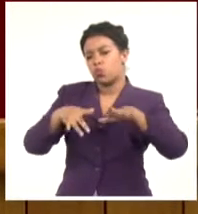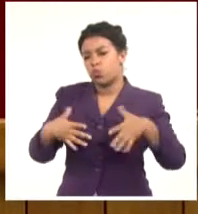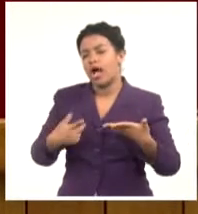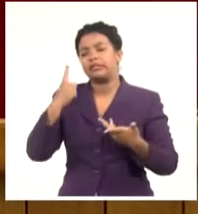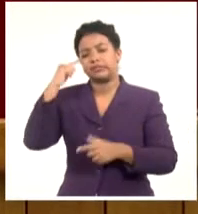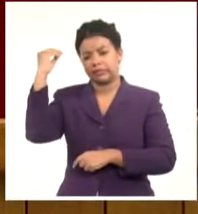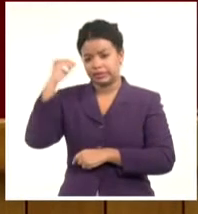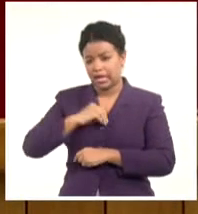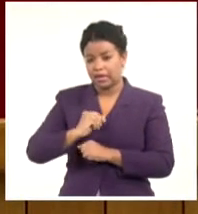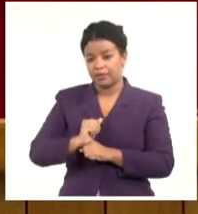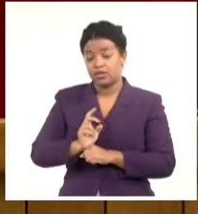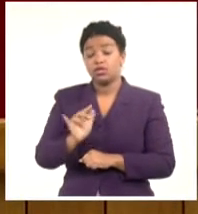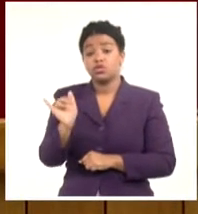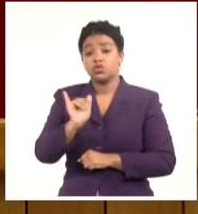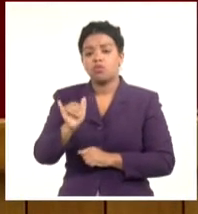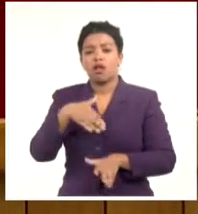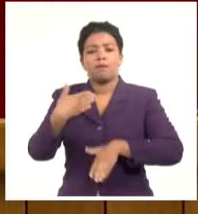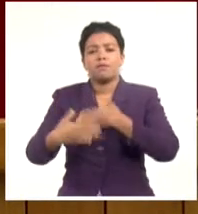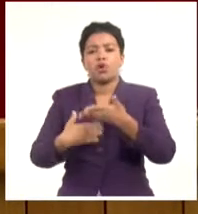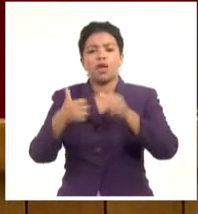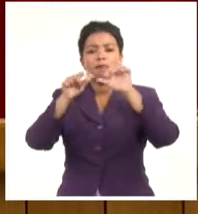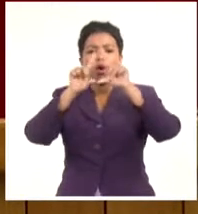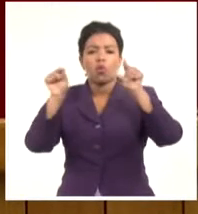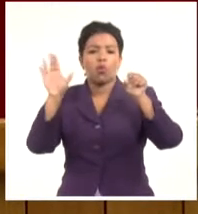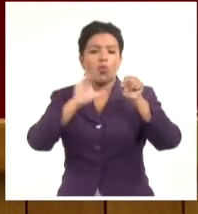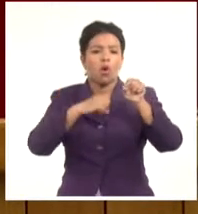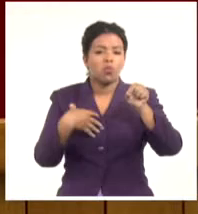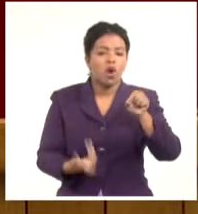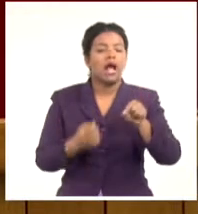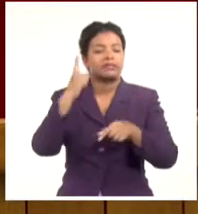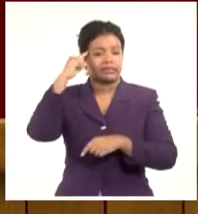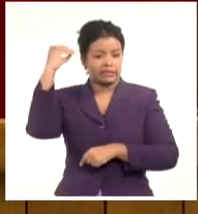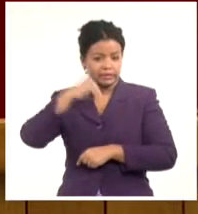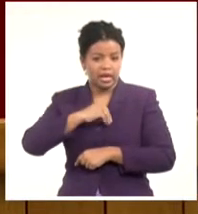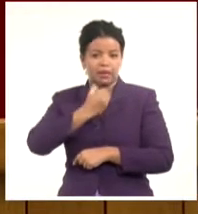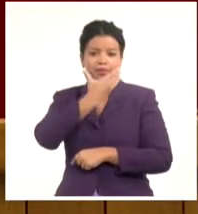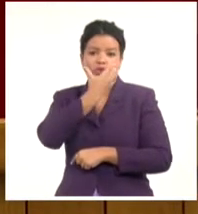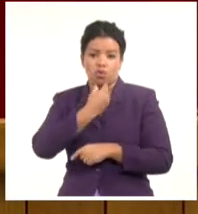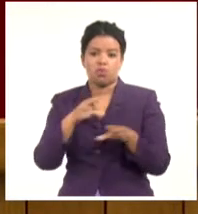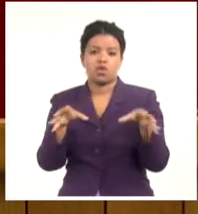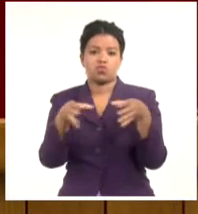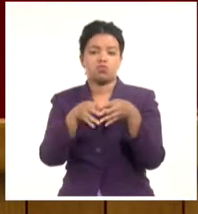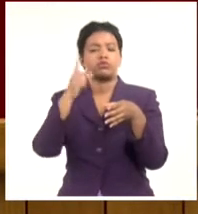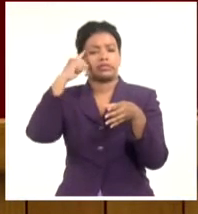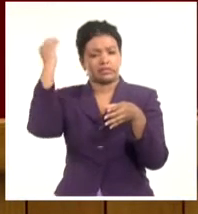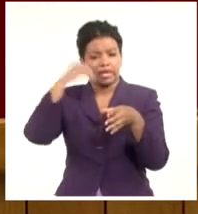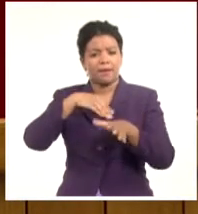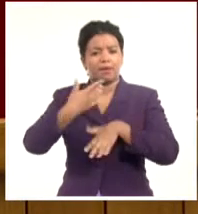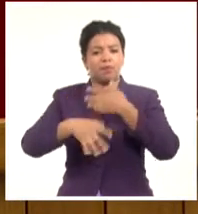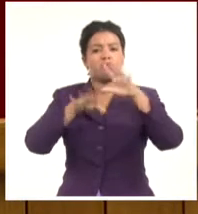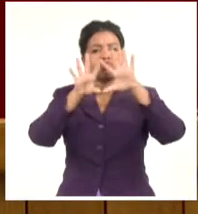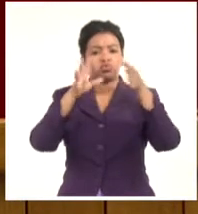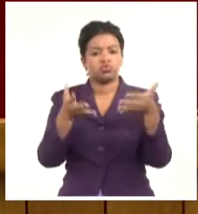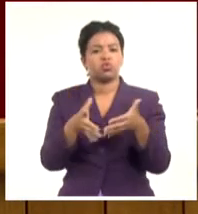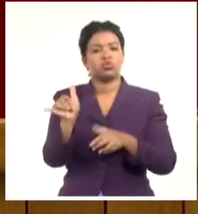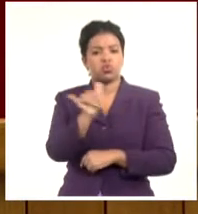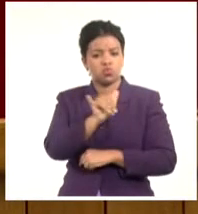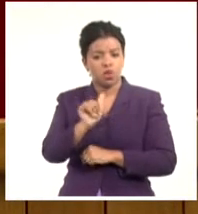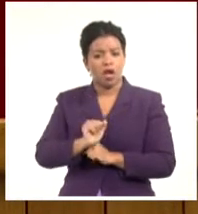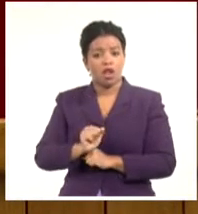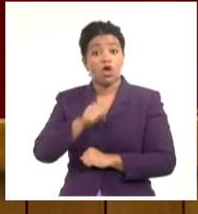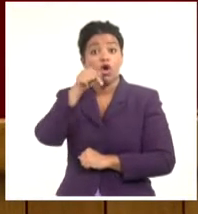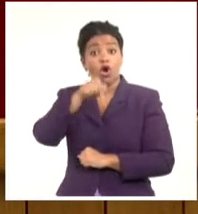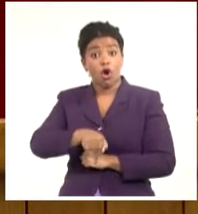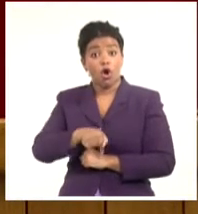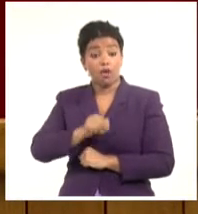y tomaron conciencia de los problemas del país y conciencia de los problemas del mundo. Hoy puede decirse que